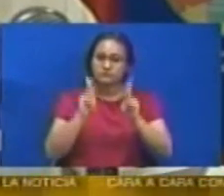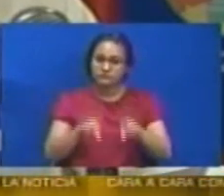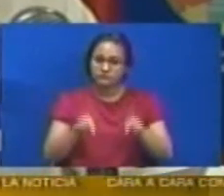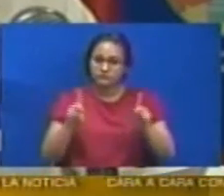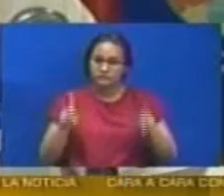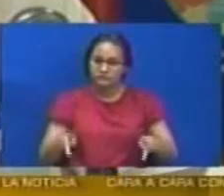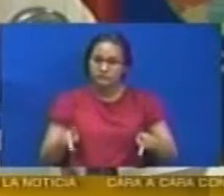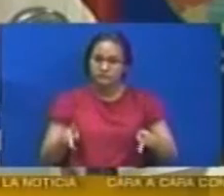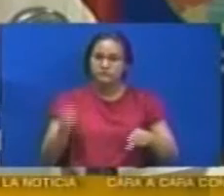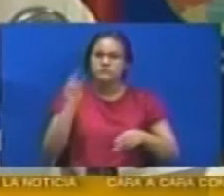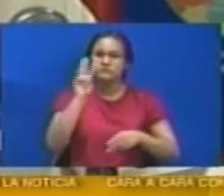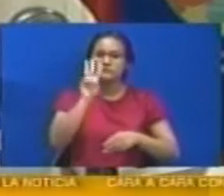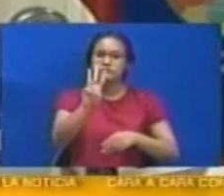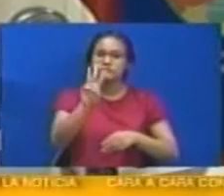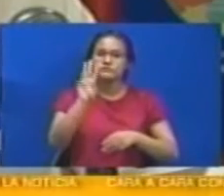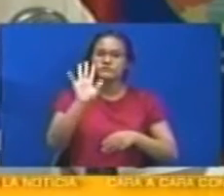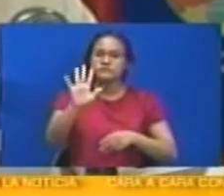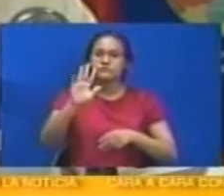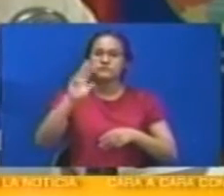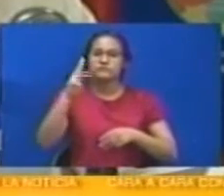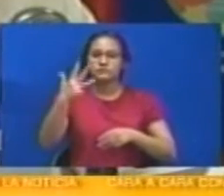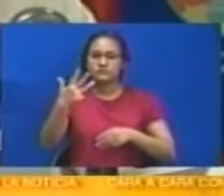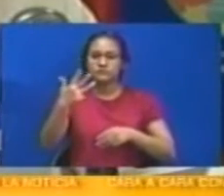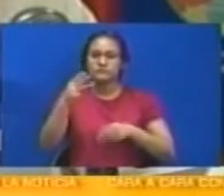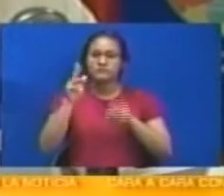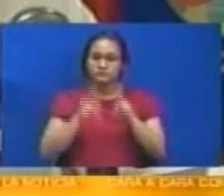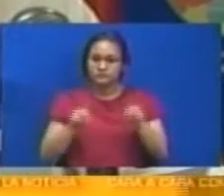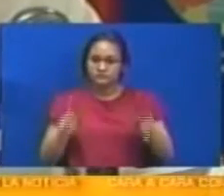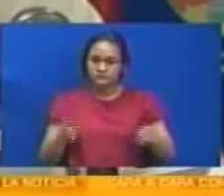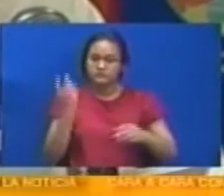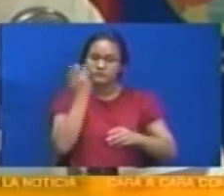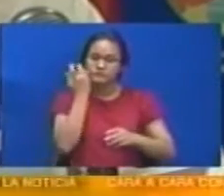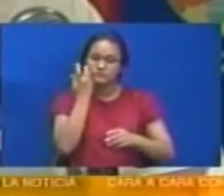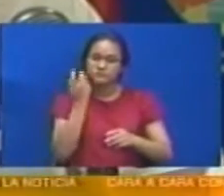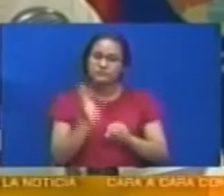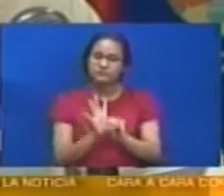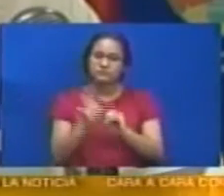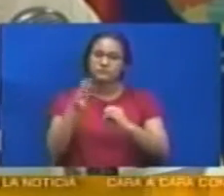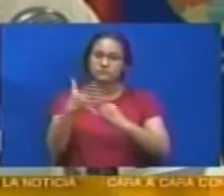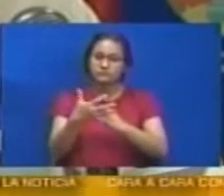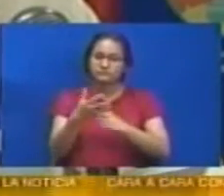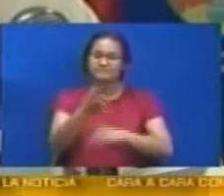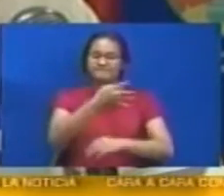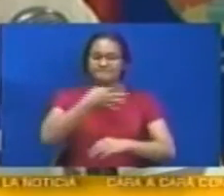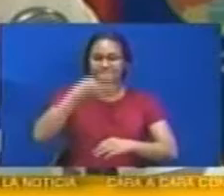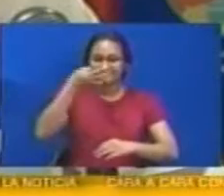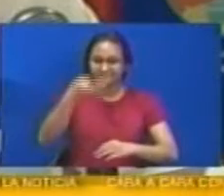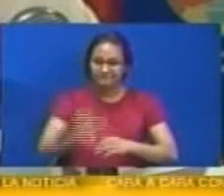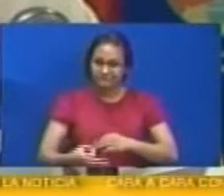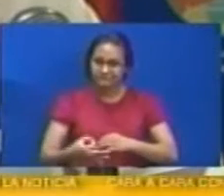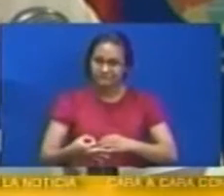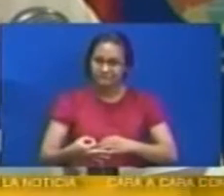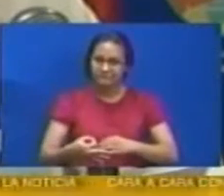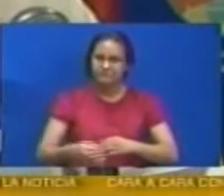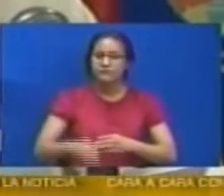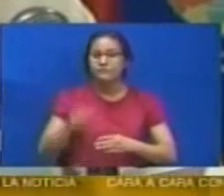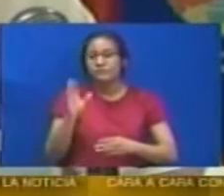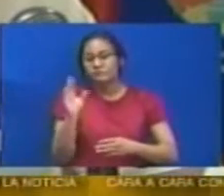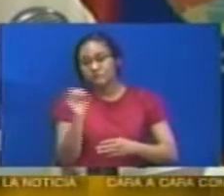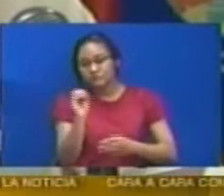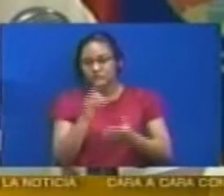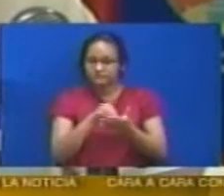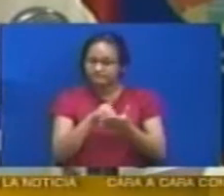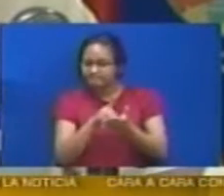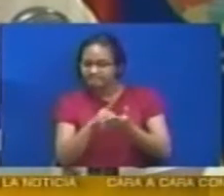359 nicaragüenses con COVID-19 confirmados o probables por clínica.